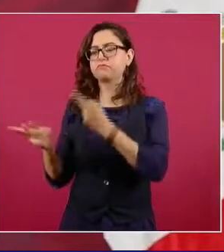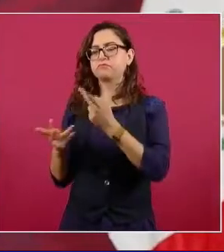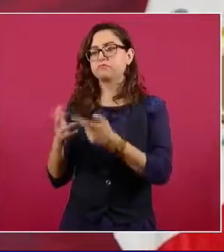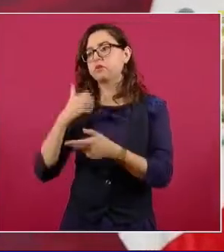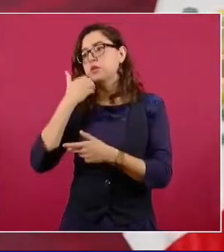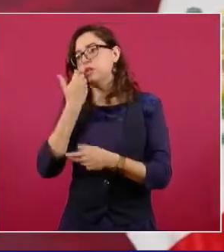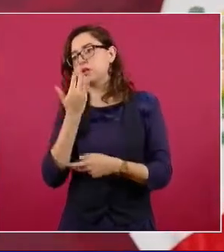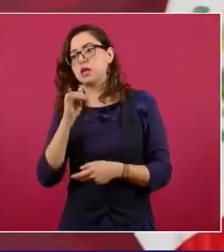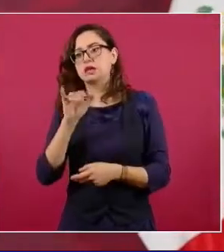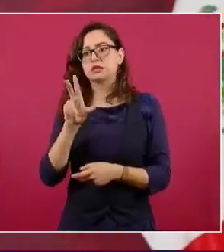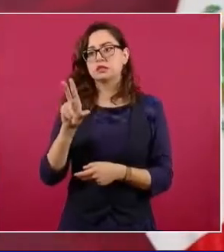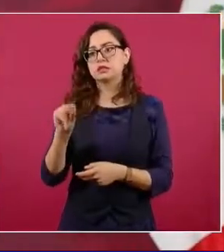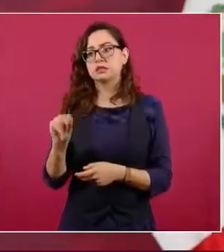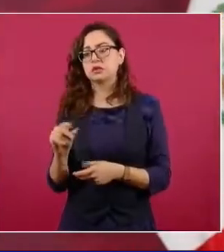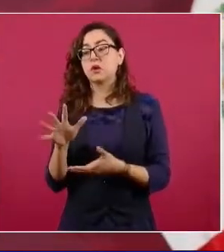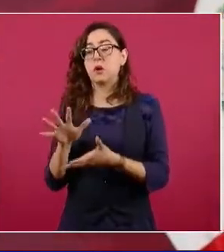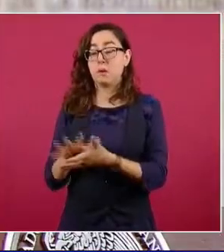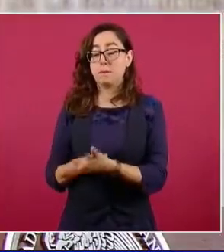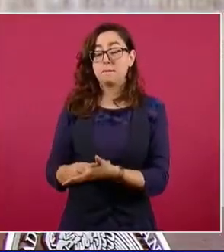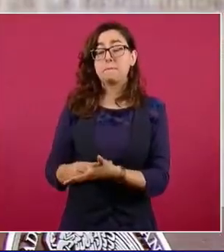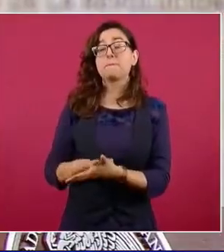sí